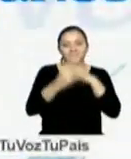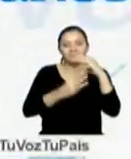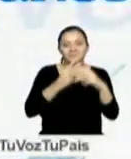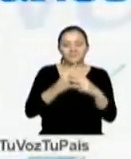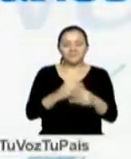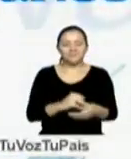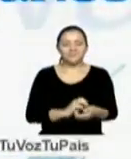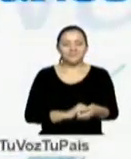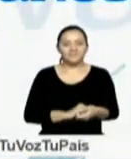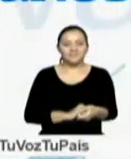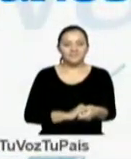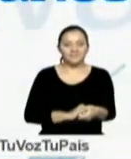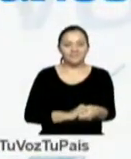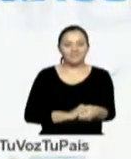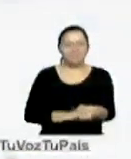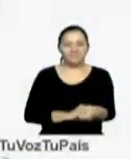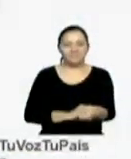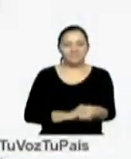nivel